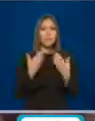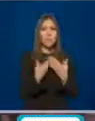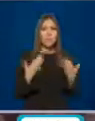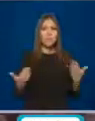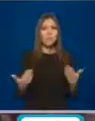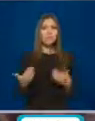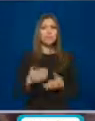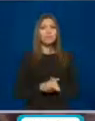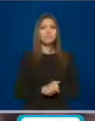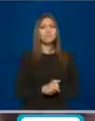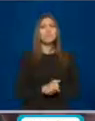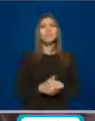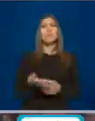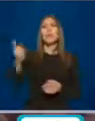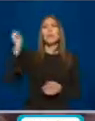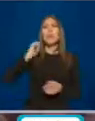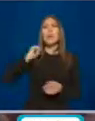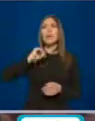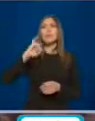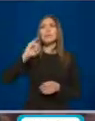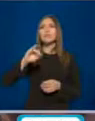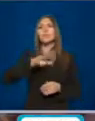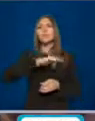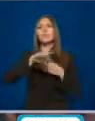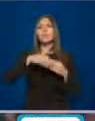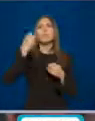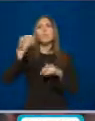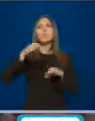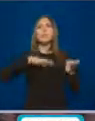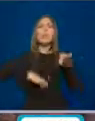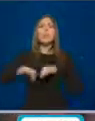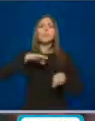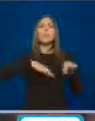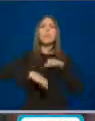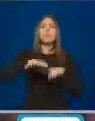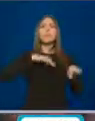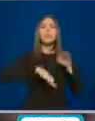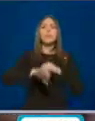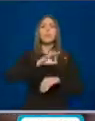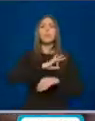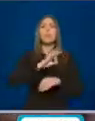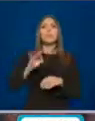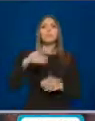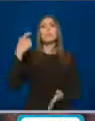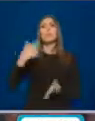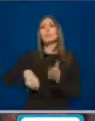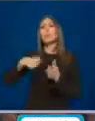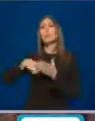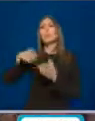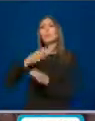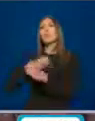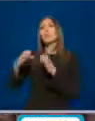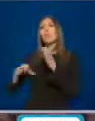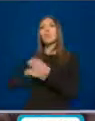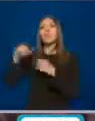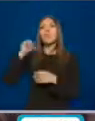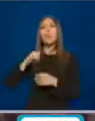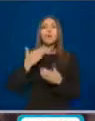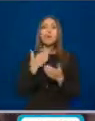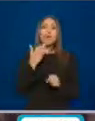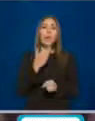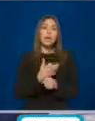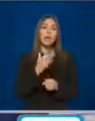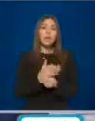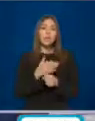Los baby boomers, claro, estaban como todo el tiempo trabajando y podían acceder a esto que comentaba Enrique. Y actualmente, lo que decías